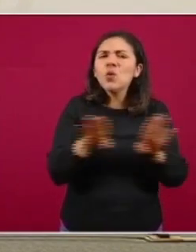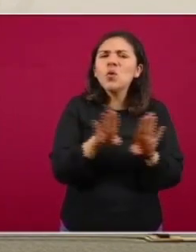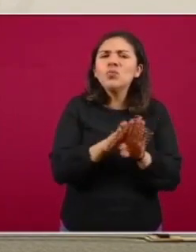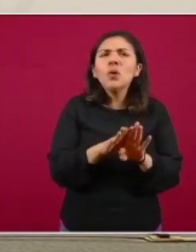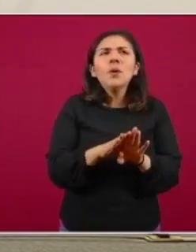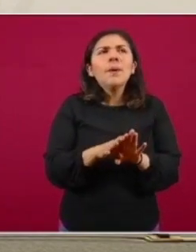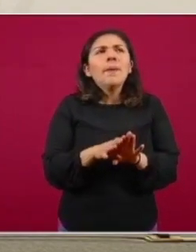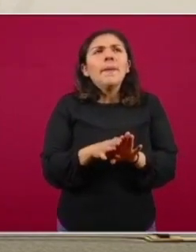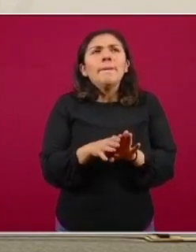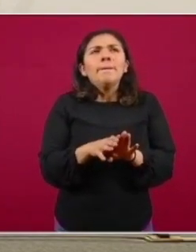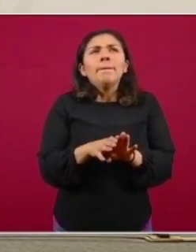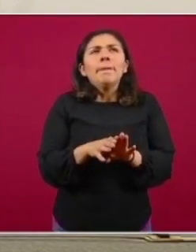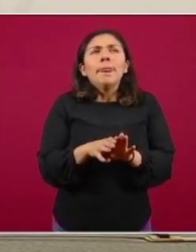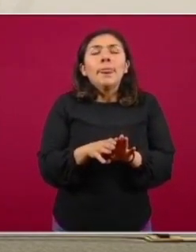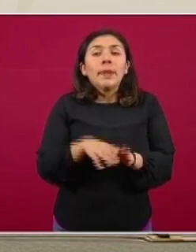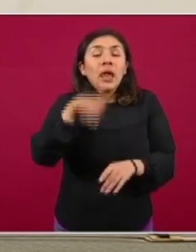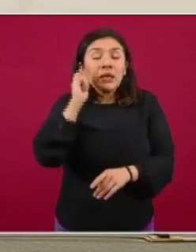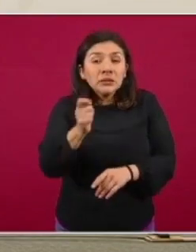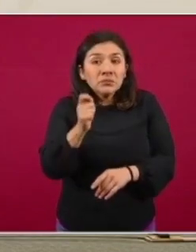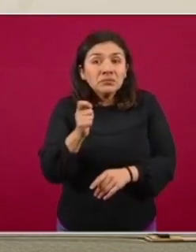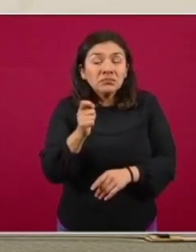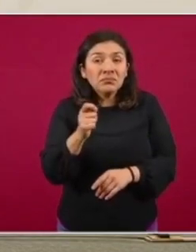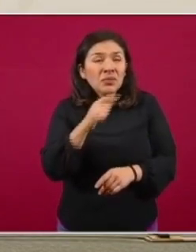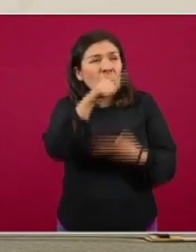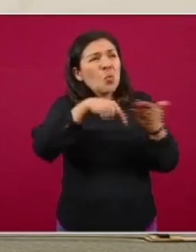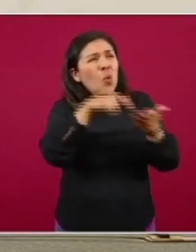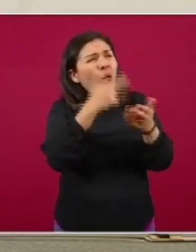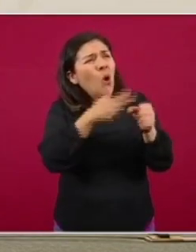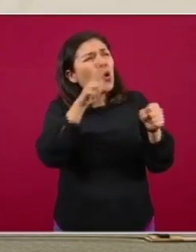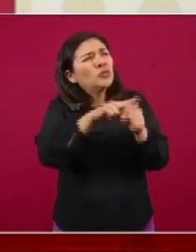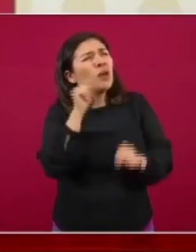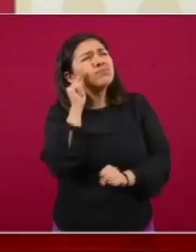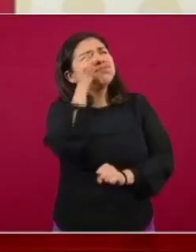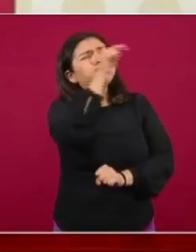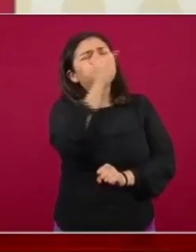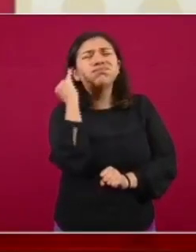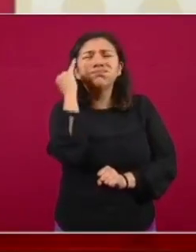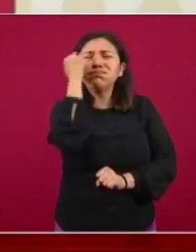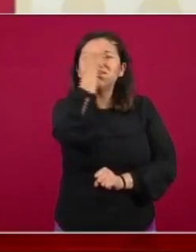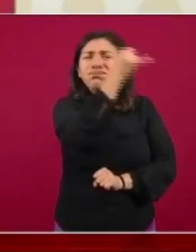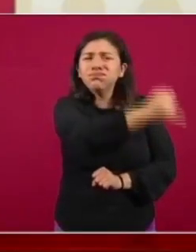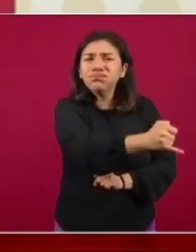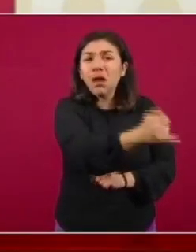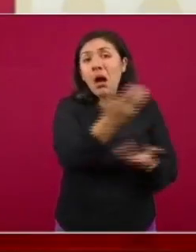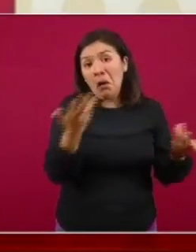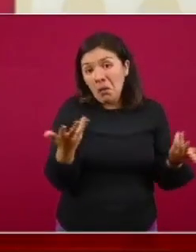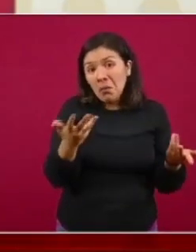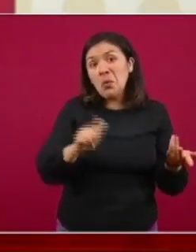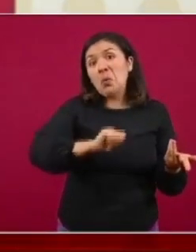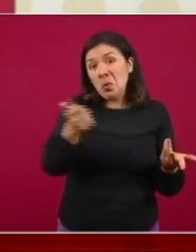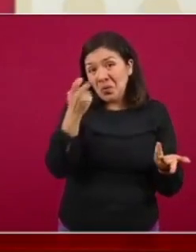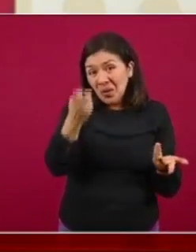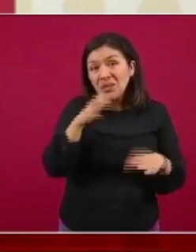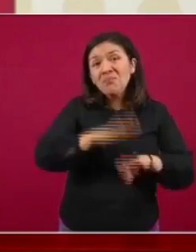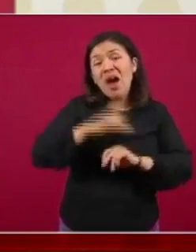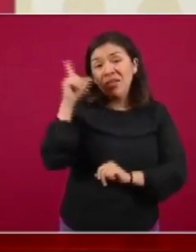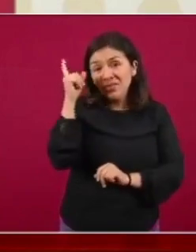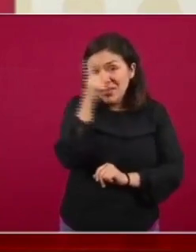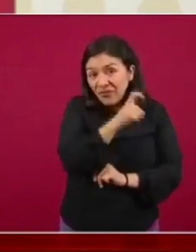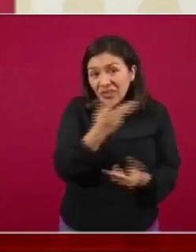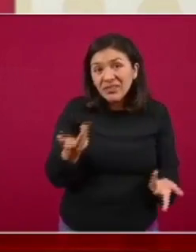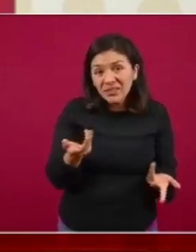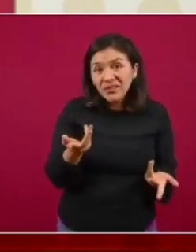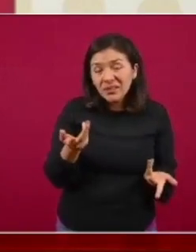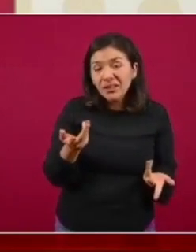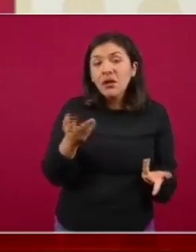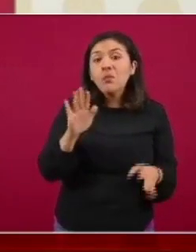de lejanía con el centro de salud puede ser otro determinante. Ese es más complicado porque estamos viendo